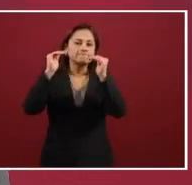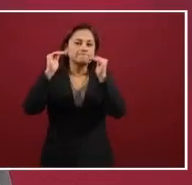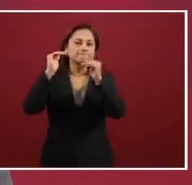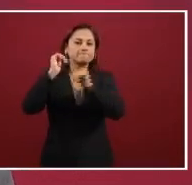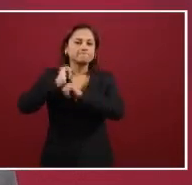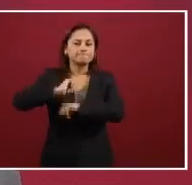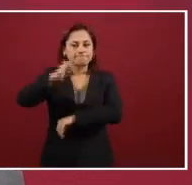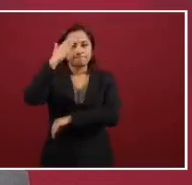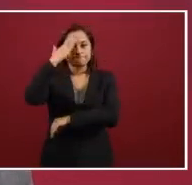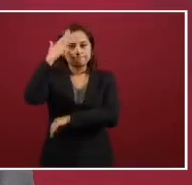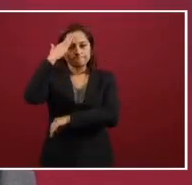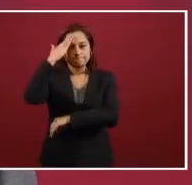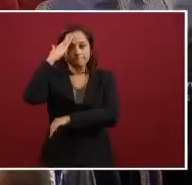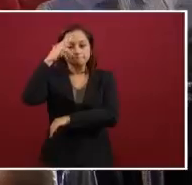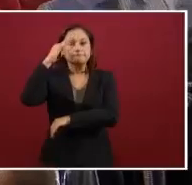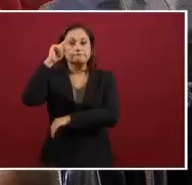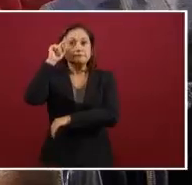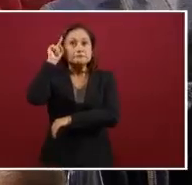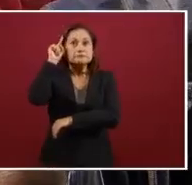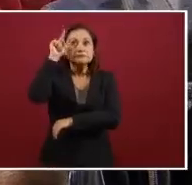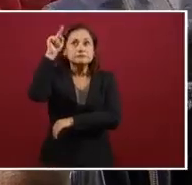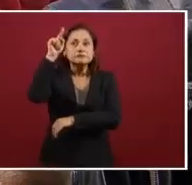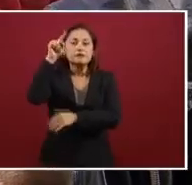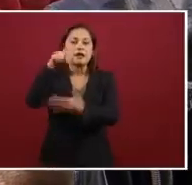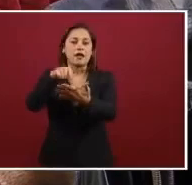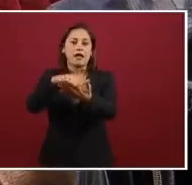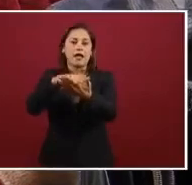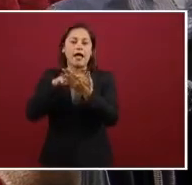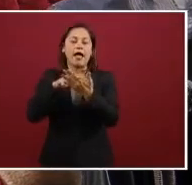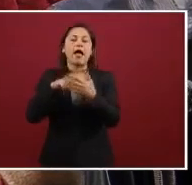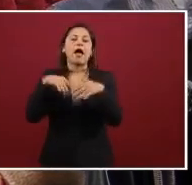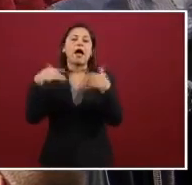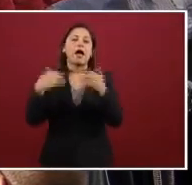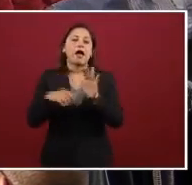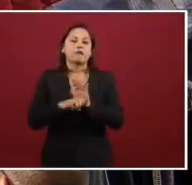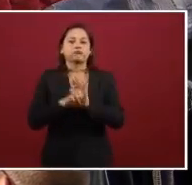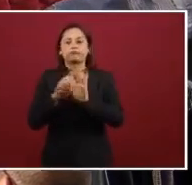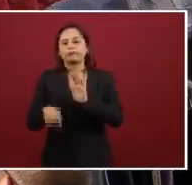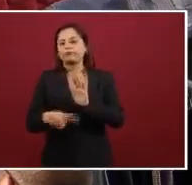para dar el ejemplo arriba. Nada de que